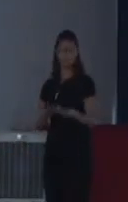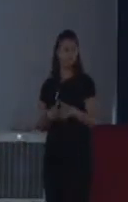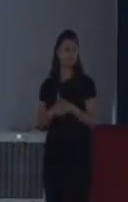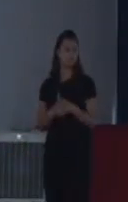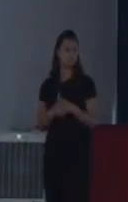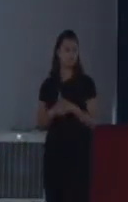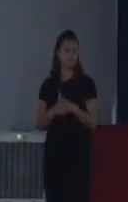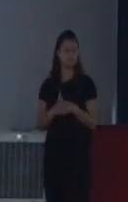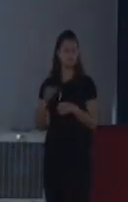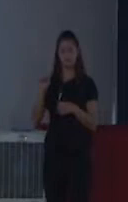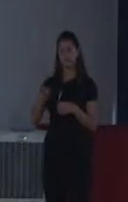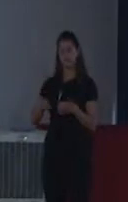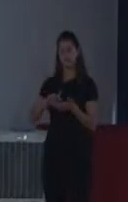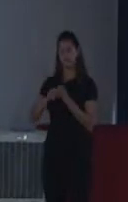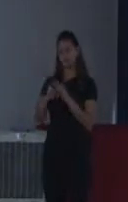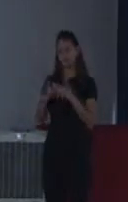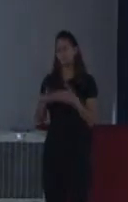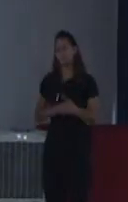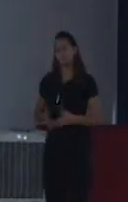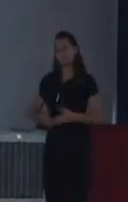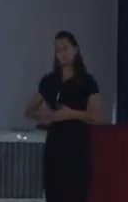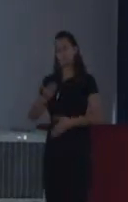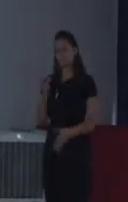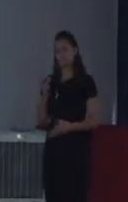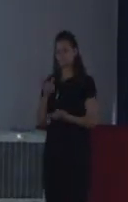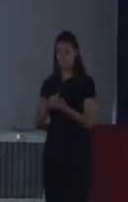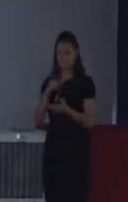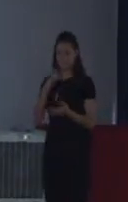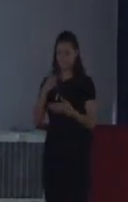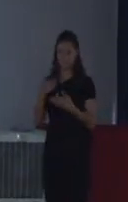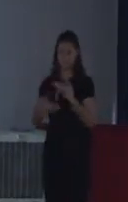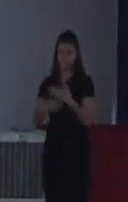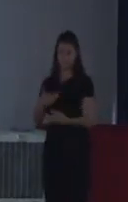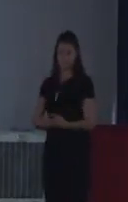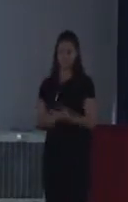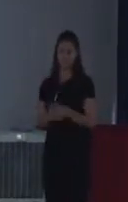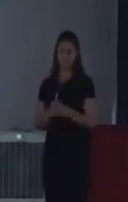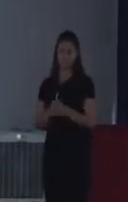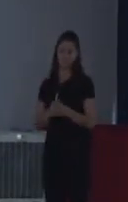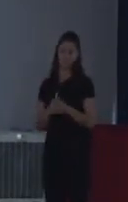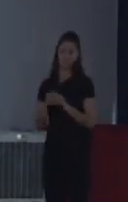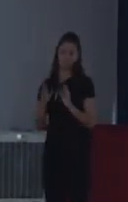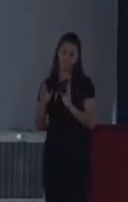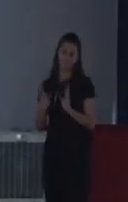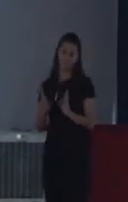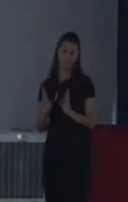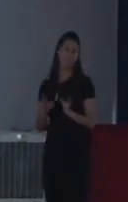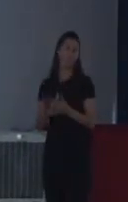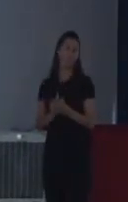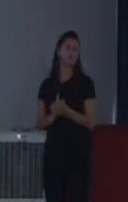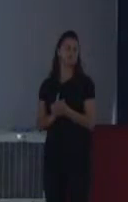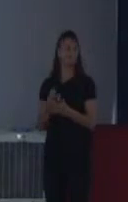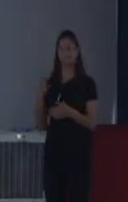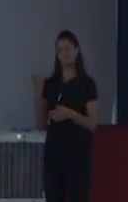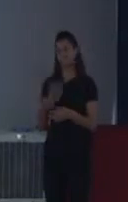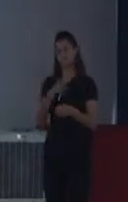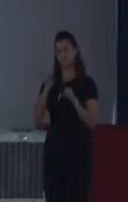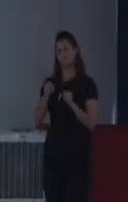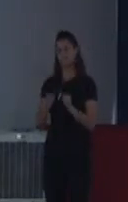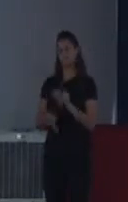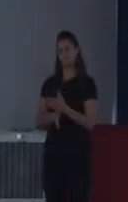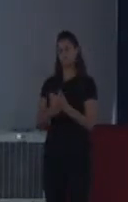espacio, este es el inicio, como les digo, de un proceso y esperamos que realmente podamos